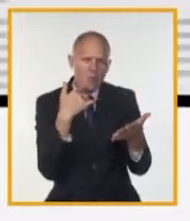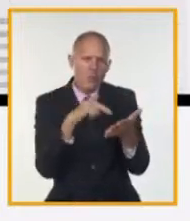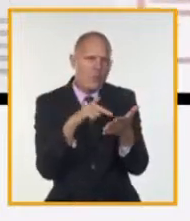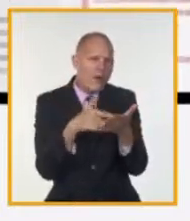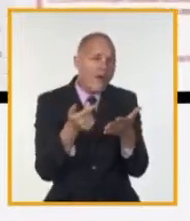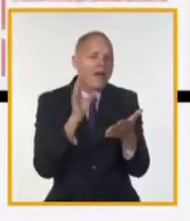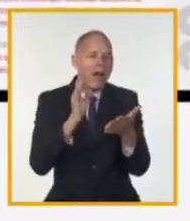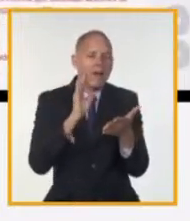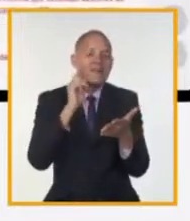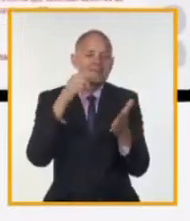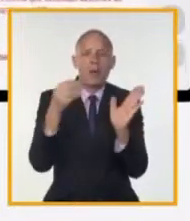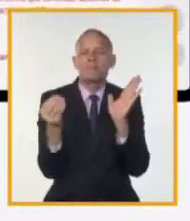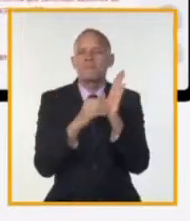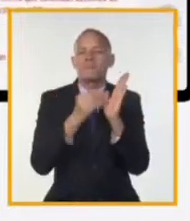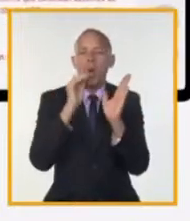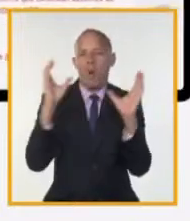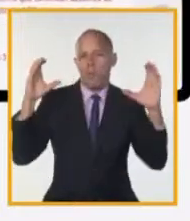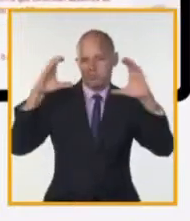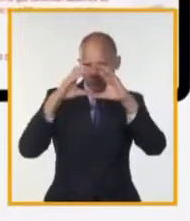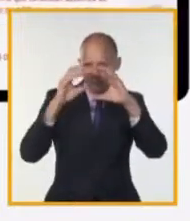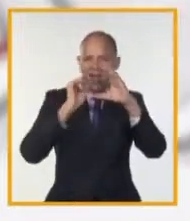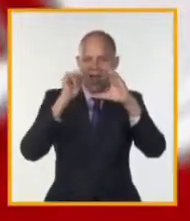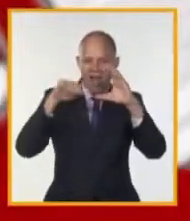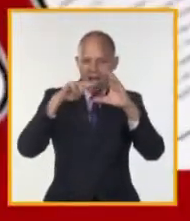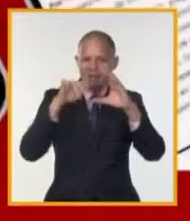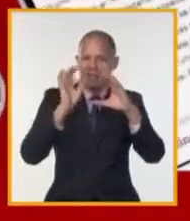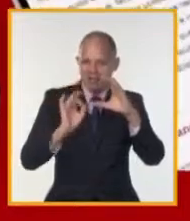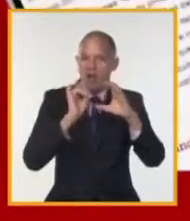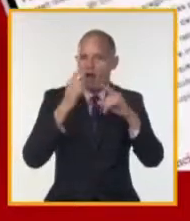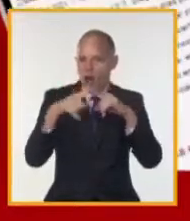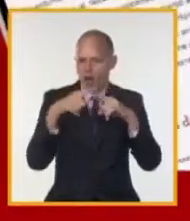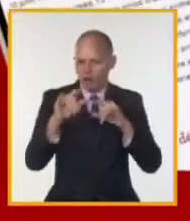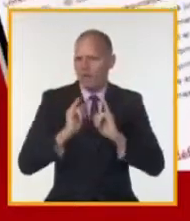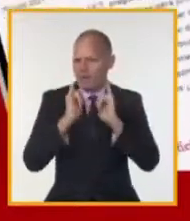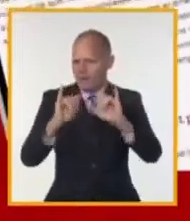Debate. Una mirada desde Cuba en el espacio público digital.